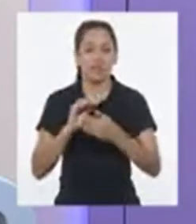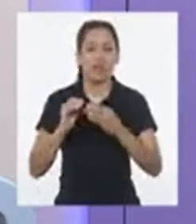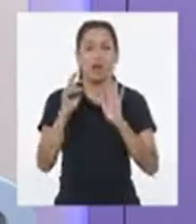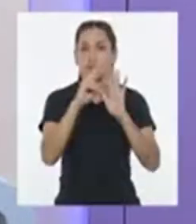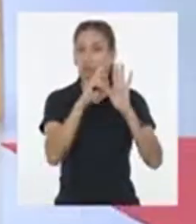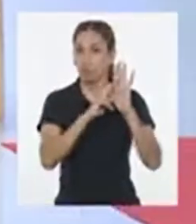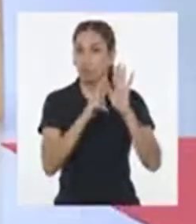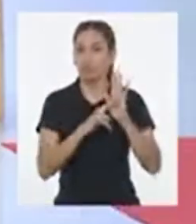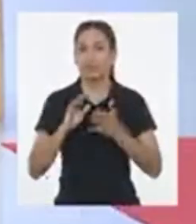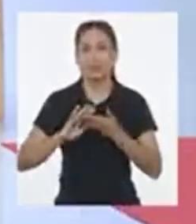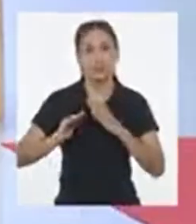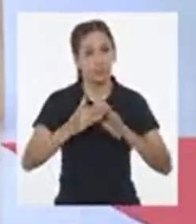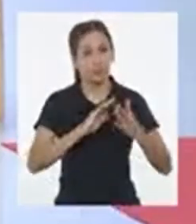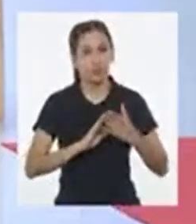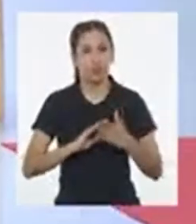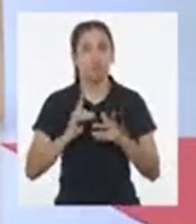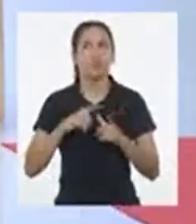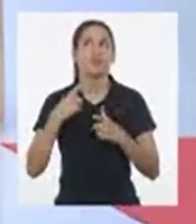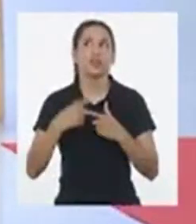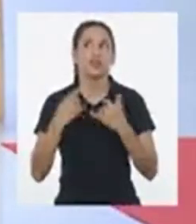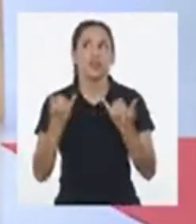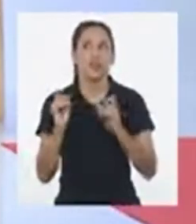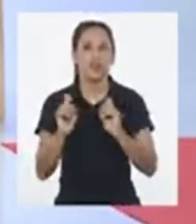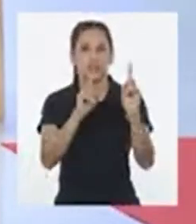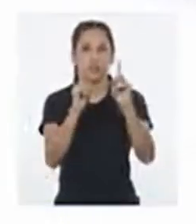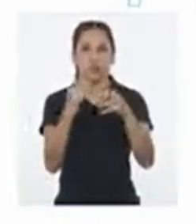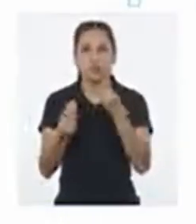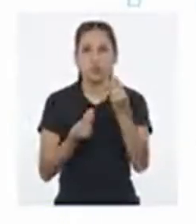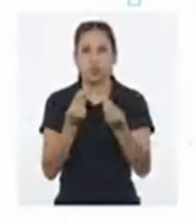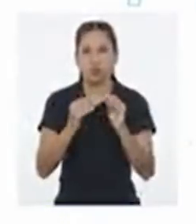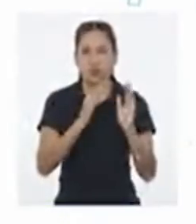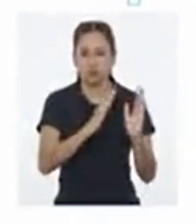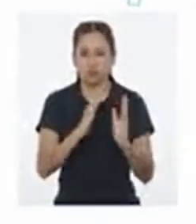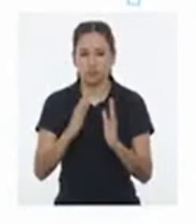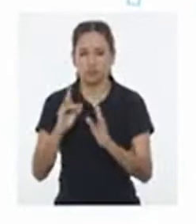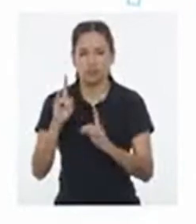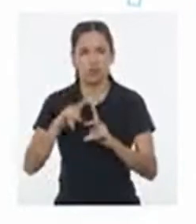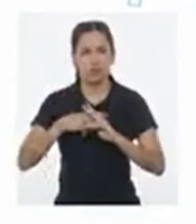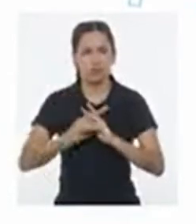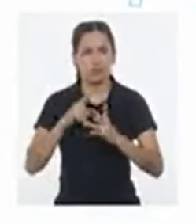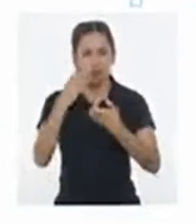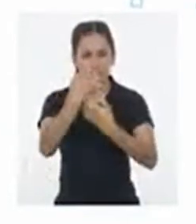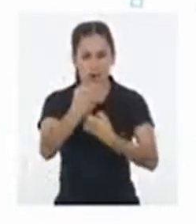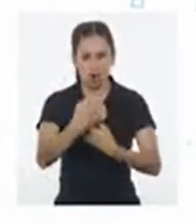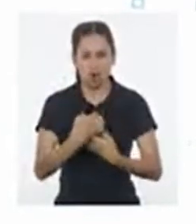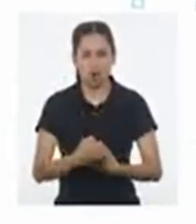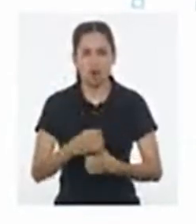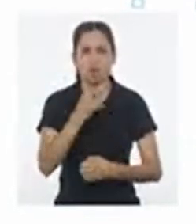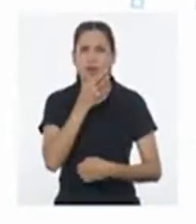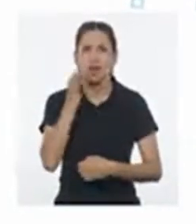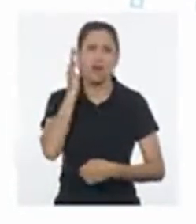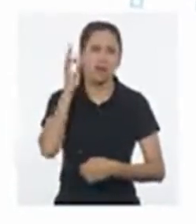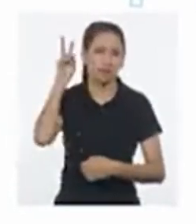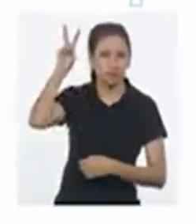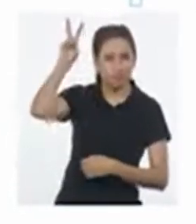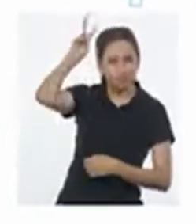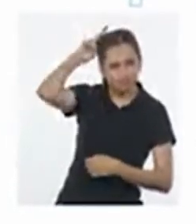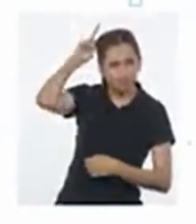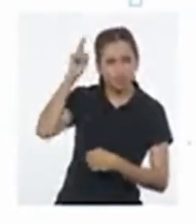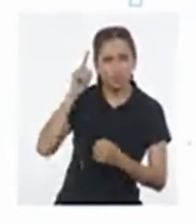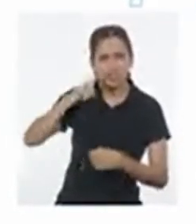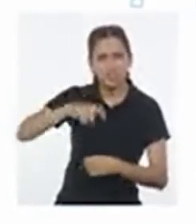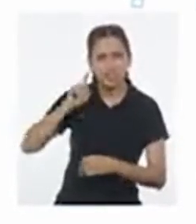prácticas ciudadanas. Entonces, hoy nos preguntaremos, ¿cómo se organizó económicamente la sociedad inca